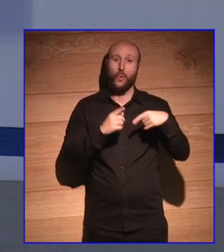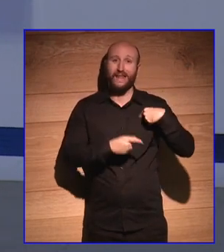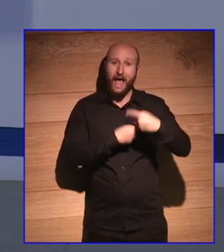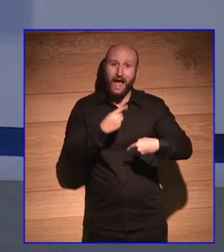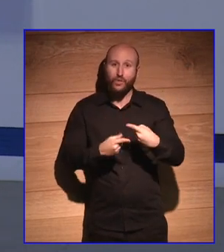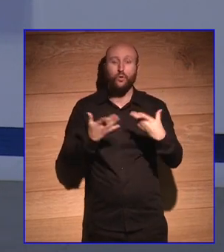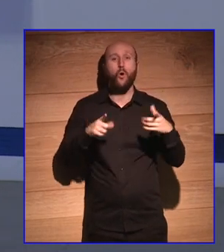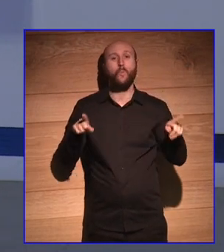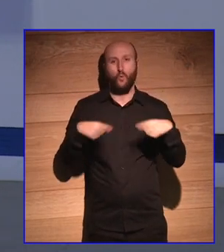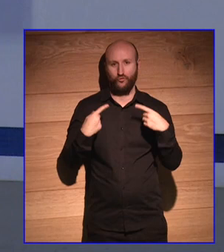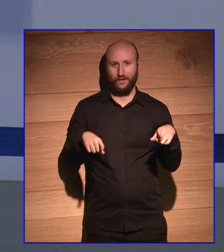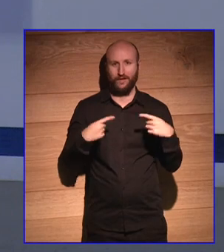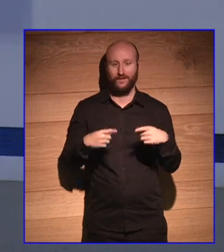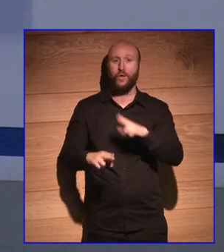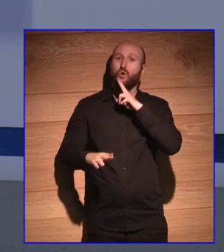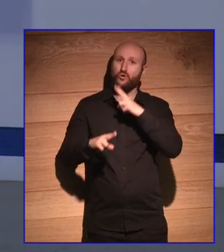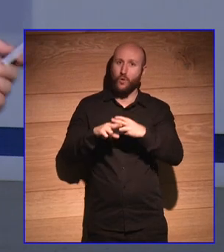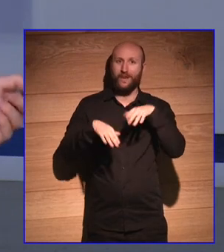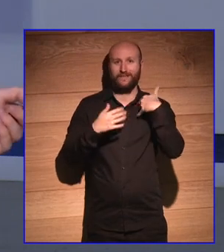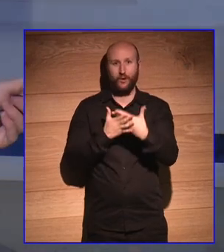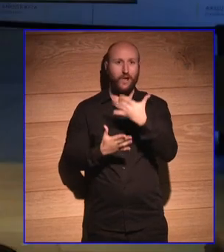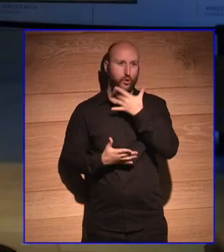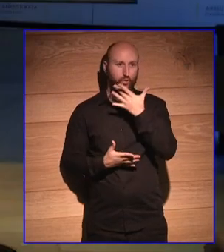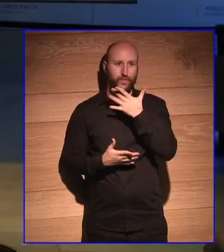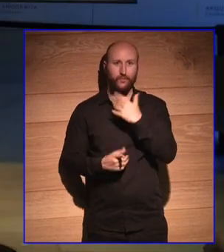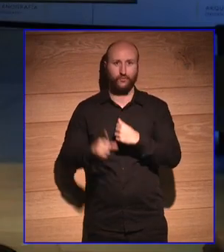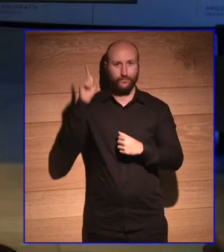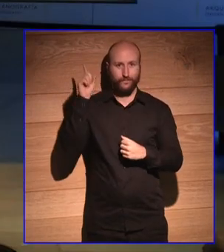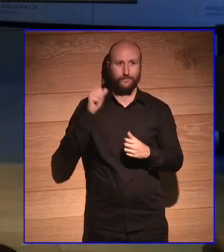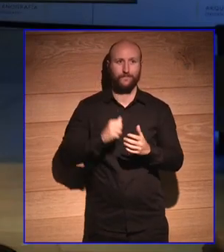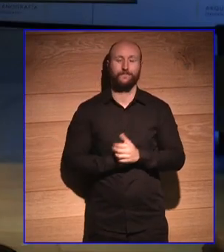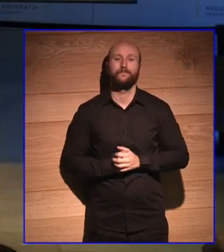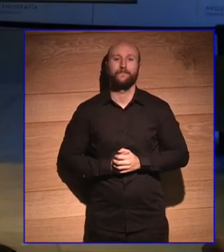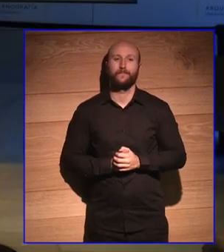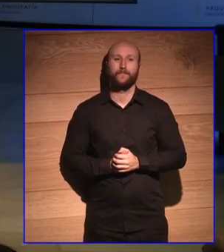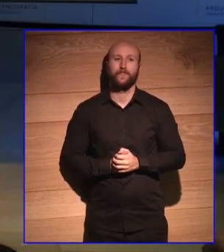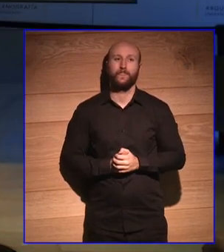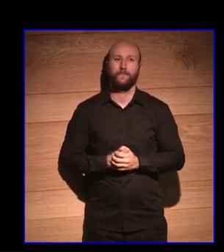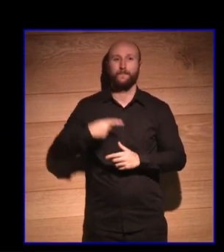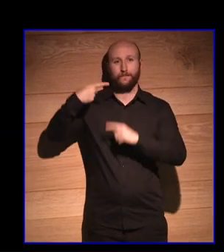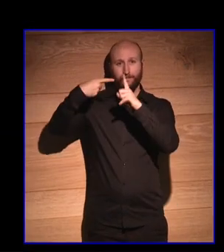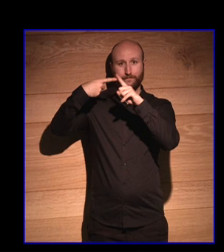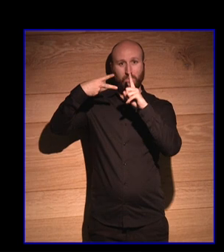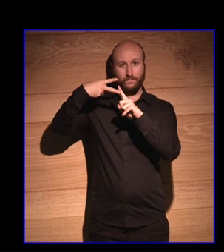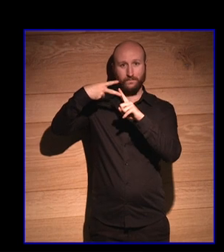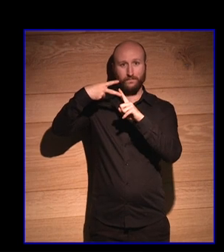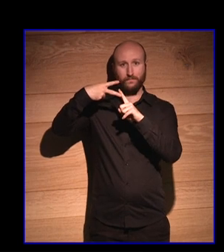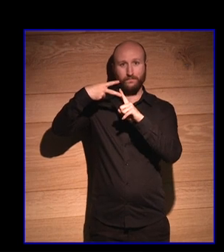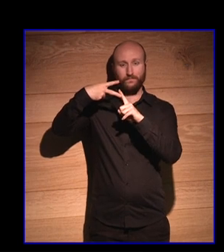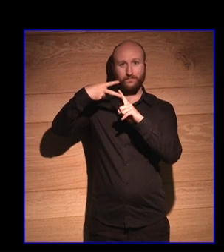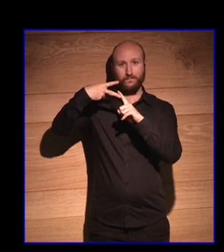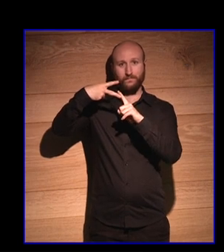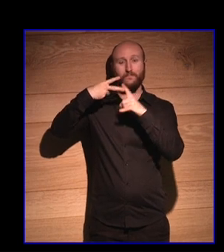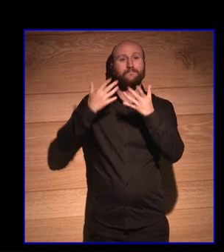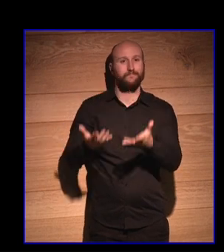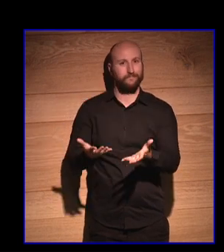y estos son los títulos que hasta día de hoy conocemos ave verum y castilla son las dos obras con las que ganó el